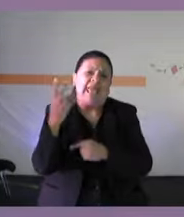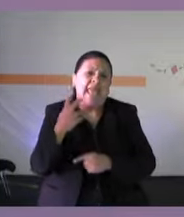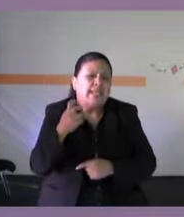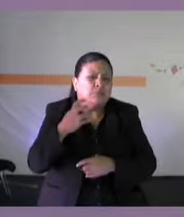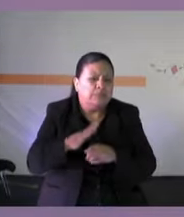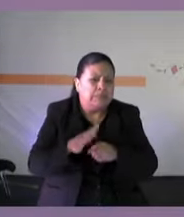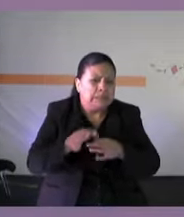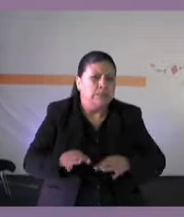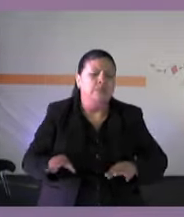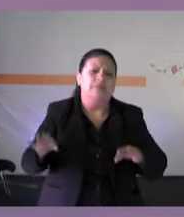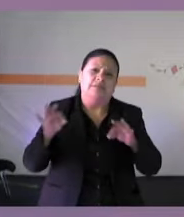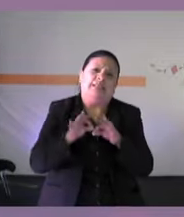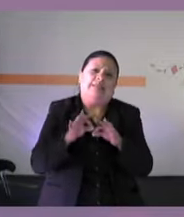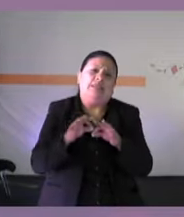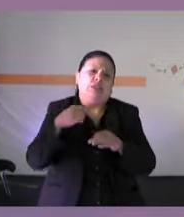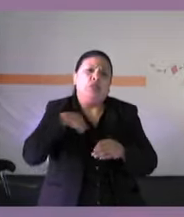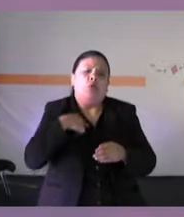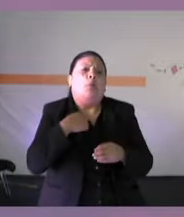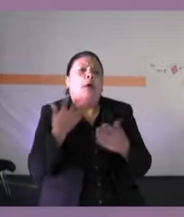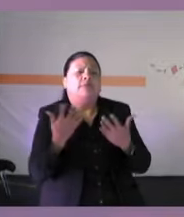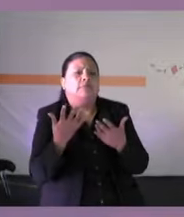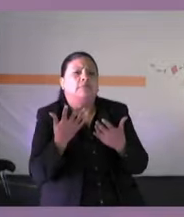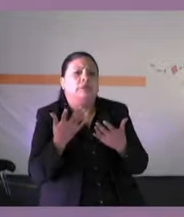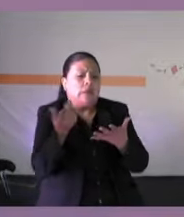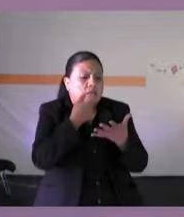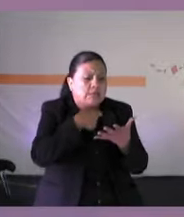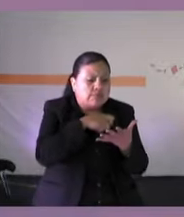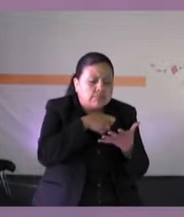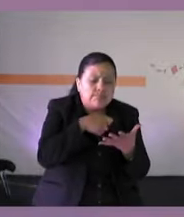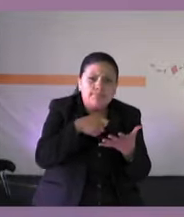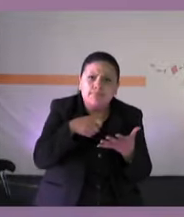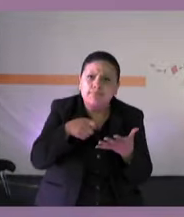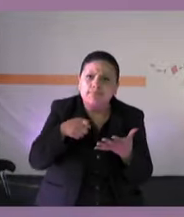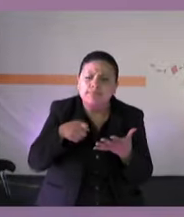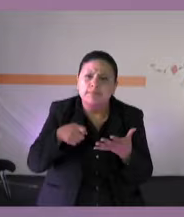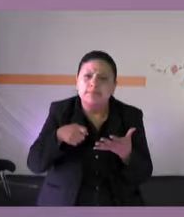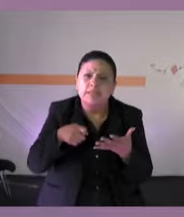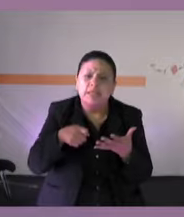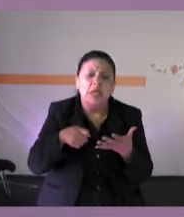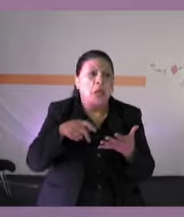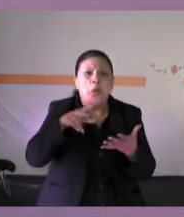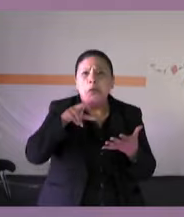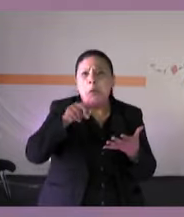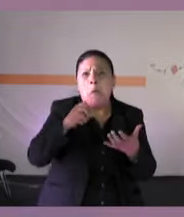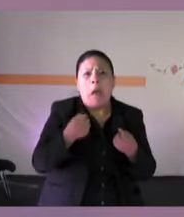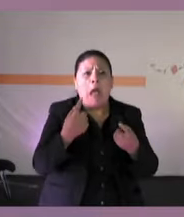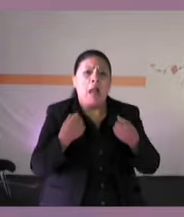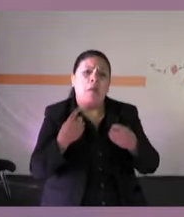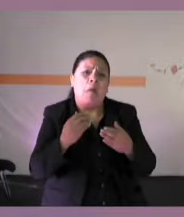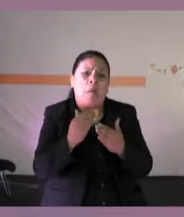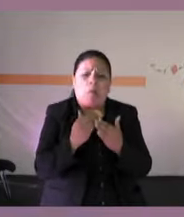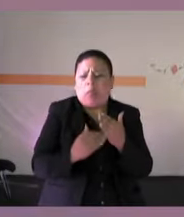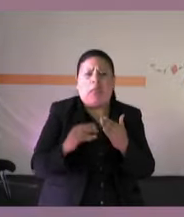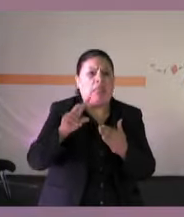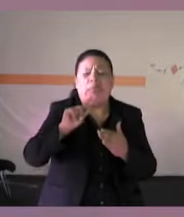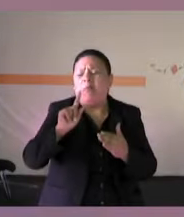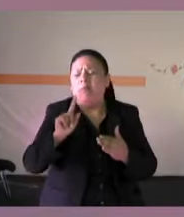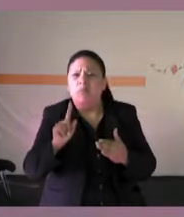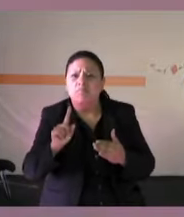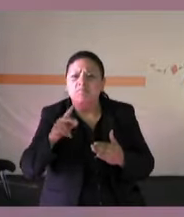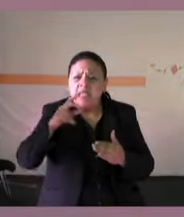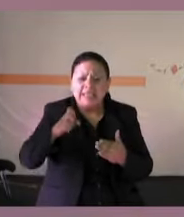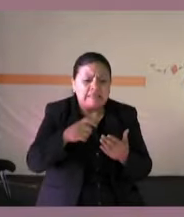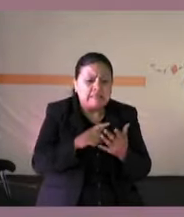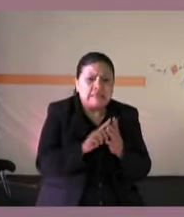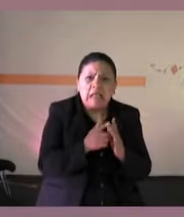Si hay algún aspirante escritor o alguna aspirante escritora aquí, por favor piensen de verdad si su